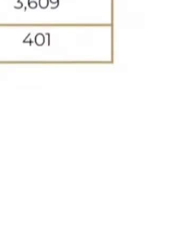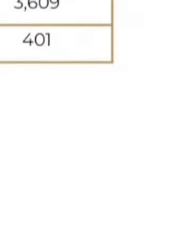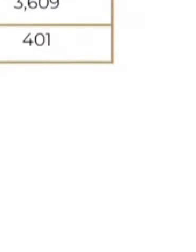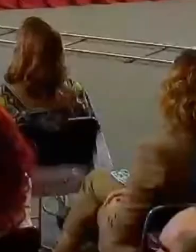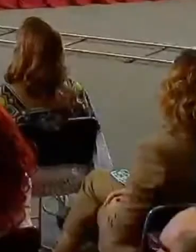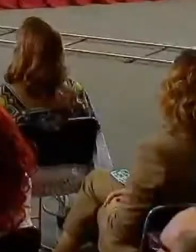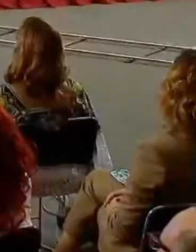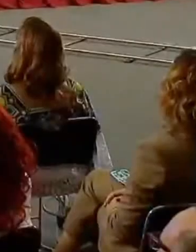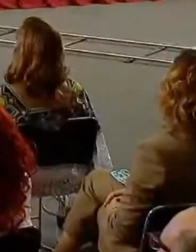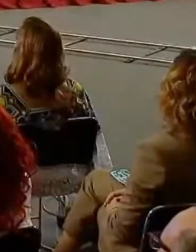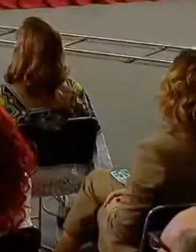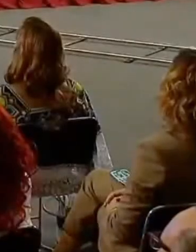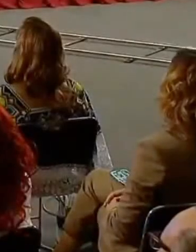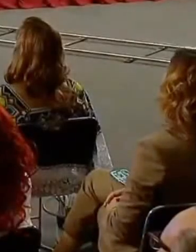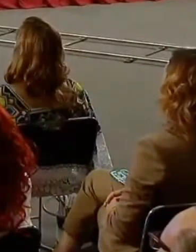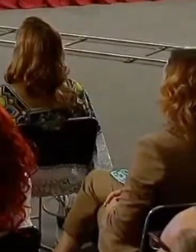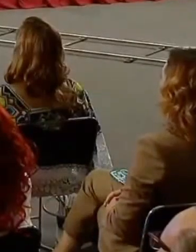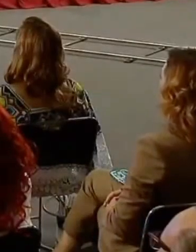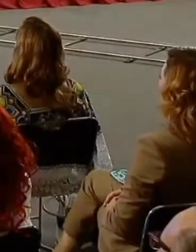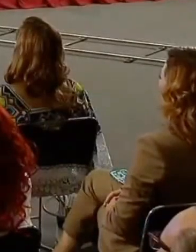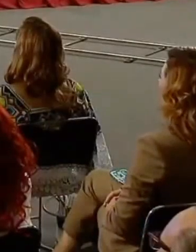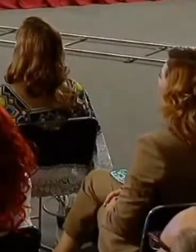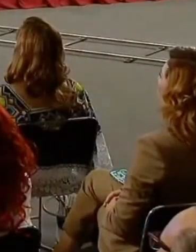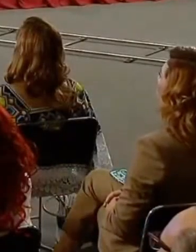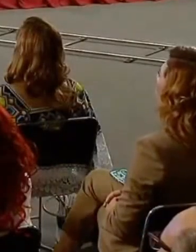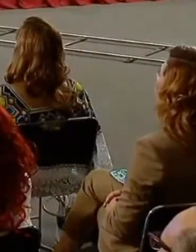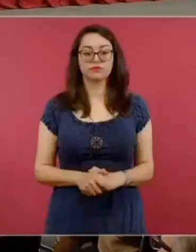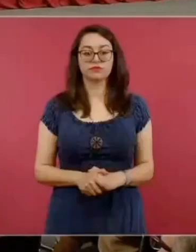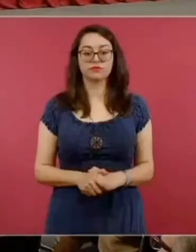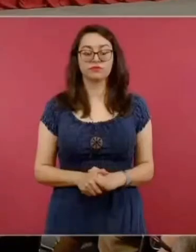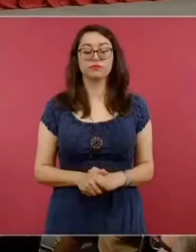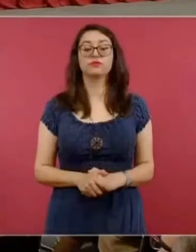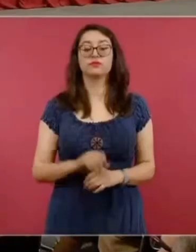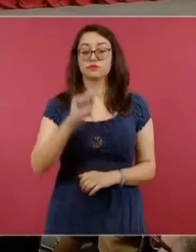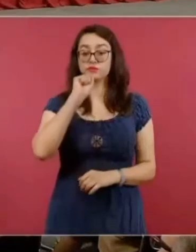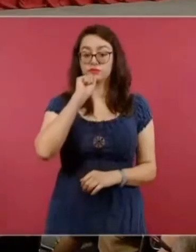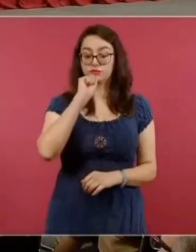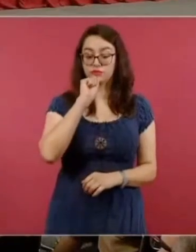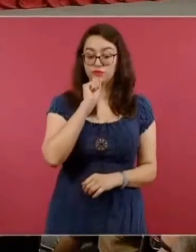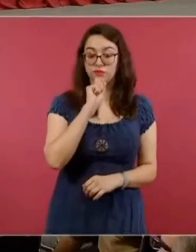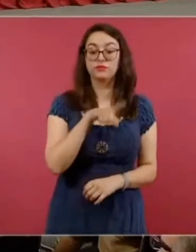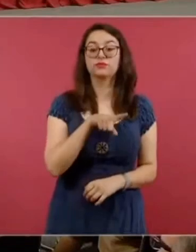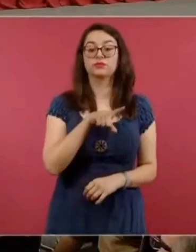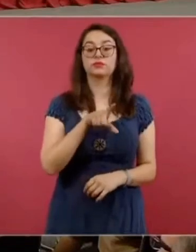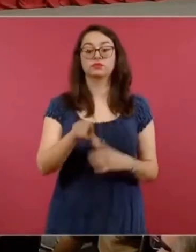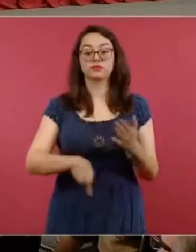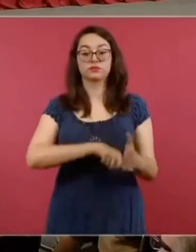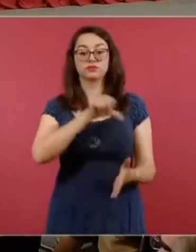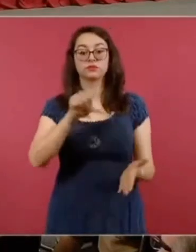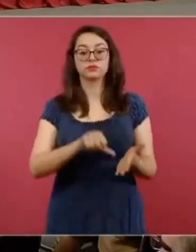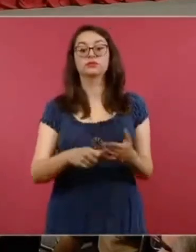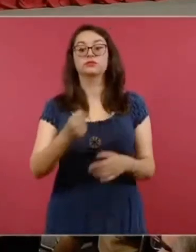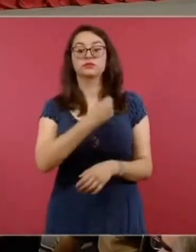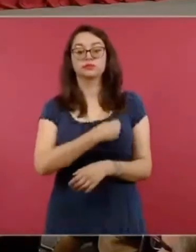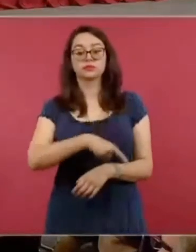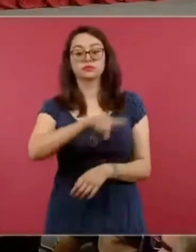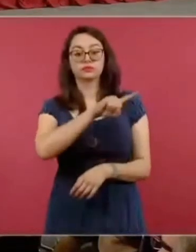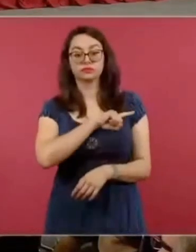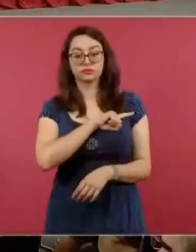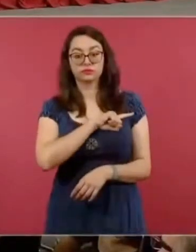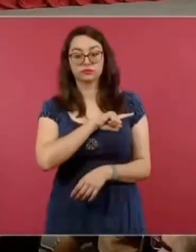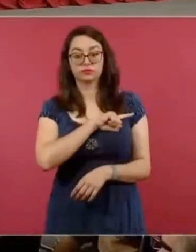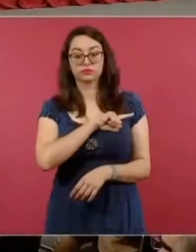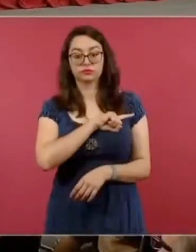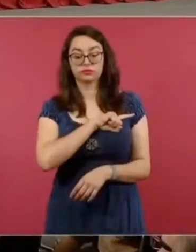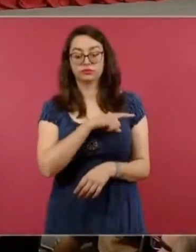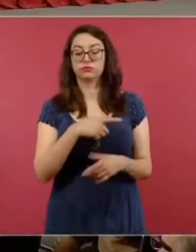Y también, en ese sentido, en la siguiente, para los centros de salud